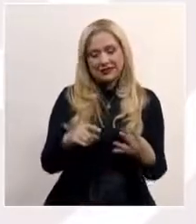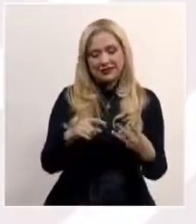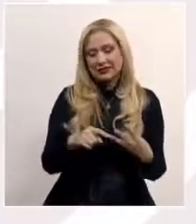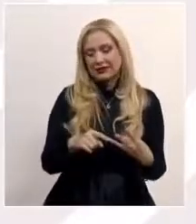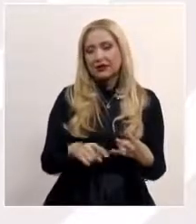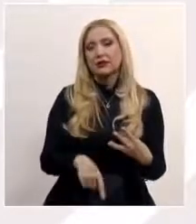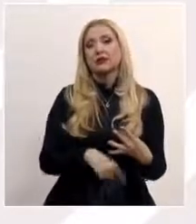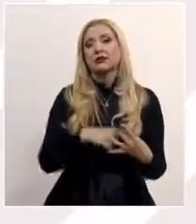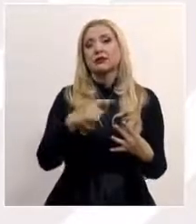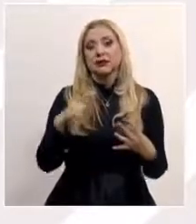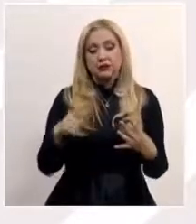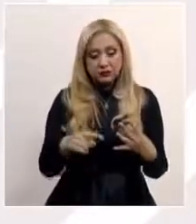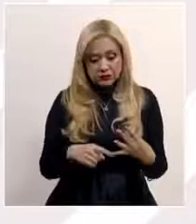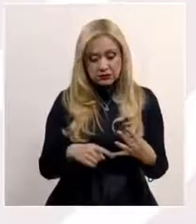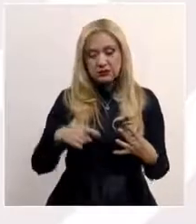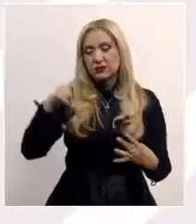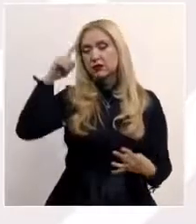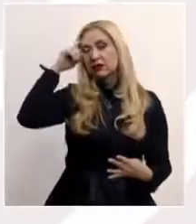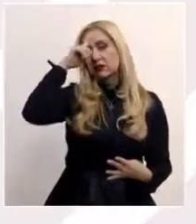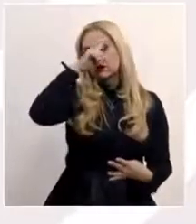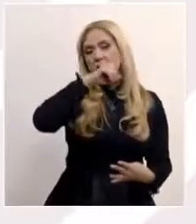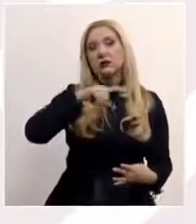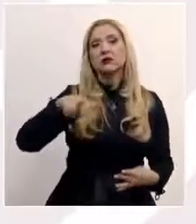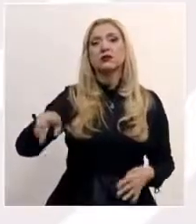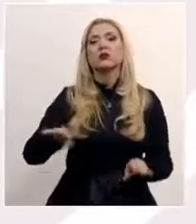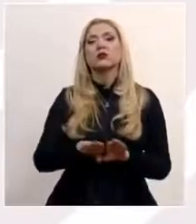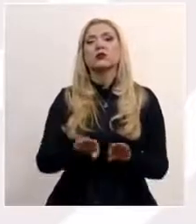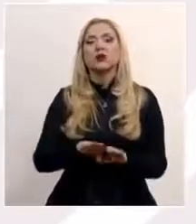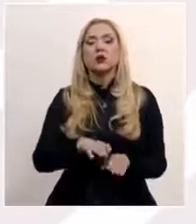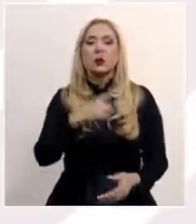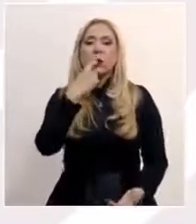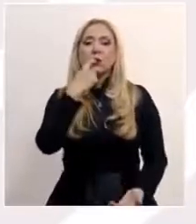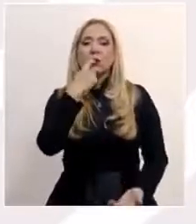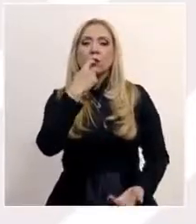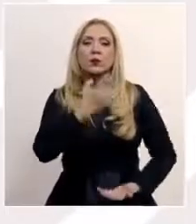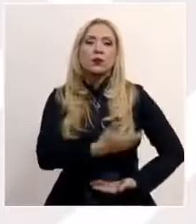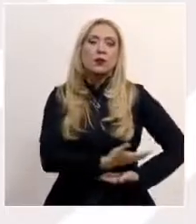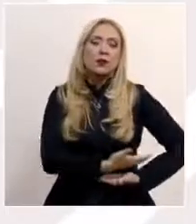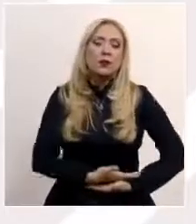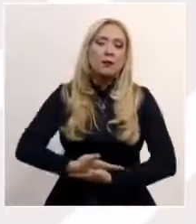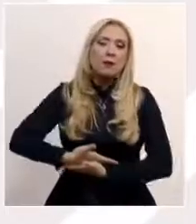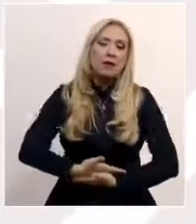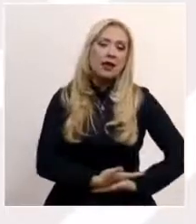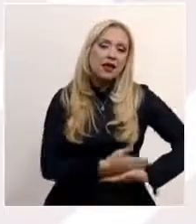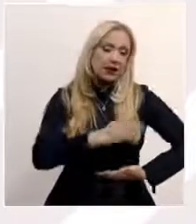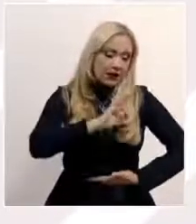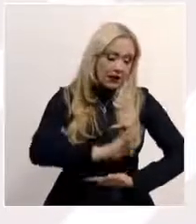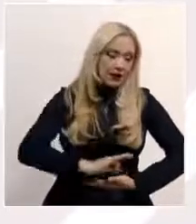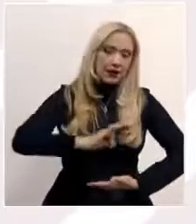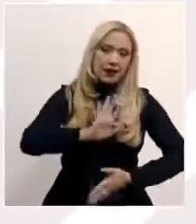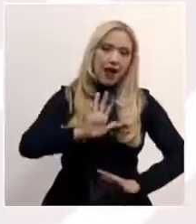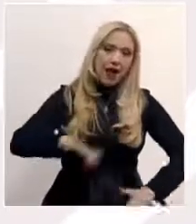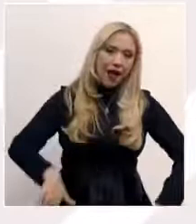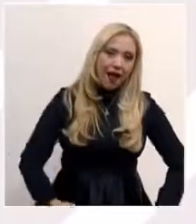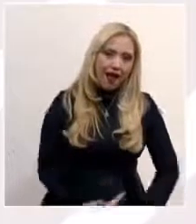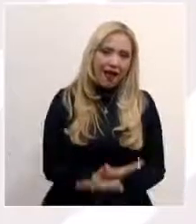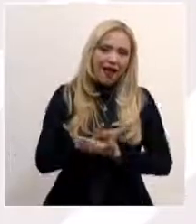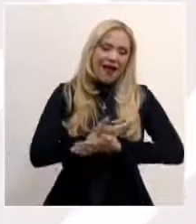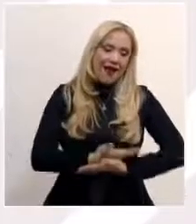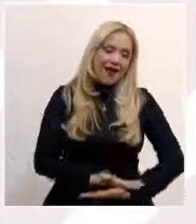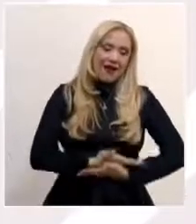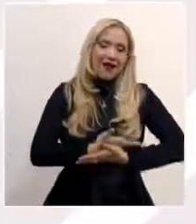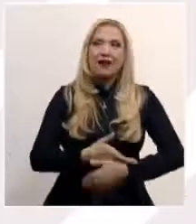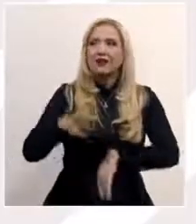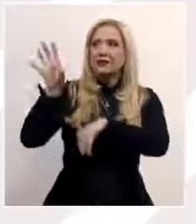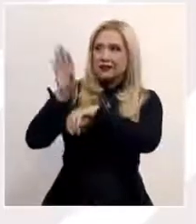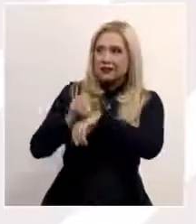embarazo, toda la complicación que tiene que ver con el periodo de lactancia, con los permisos, con todas esas cosas, ¿no? Es algo